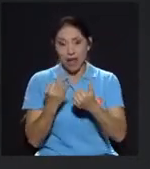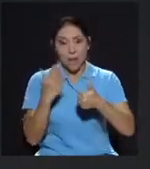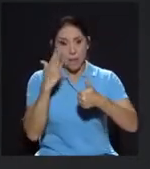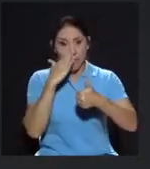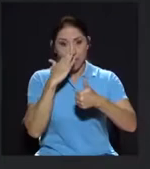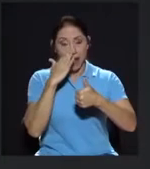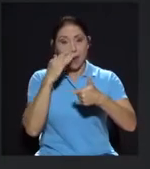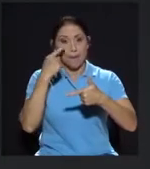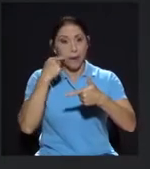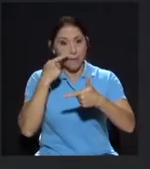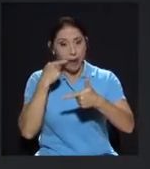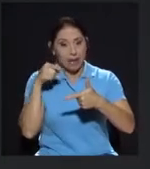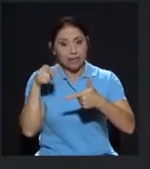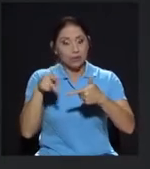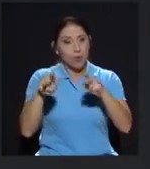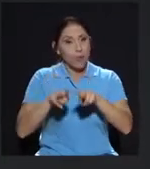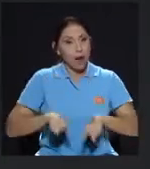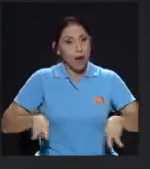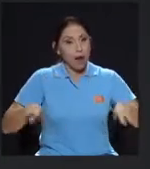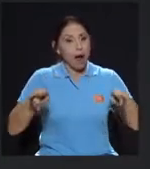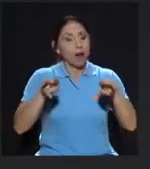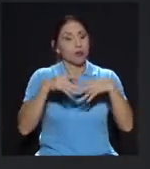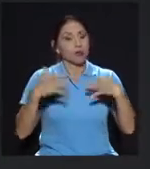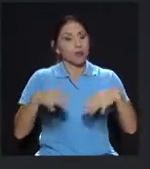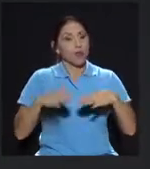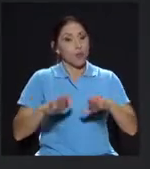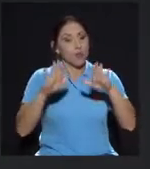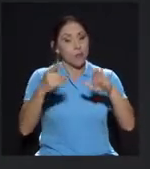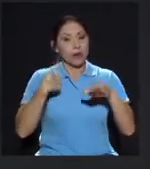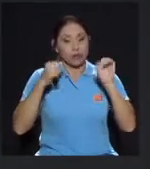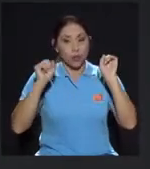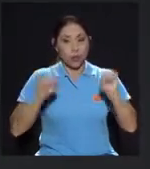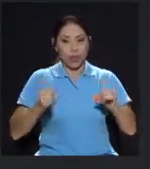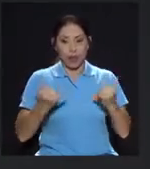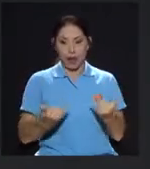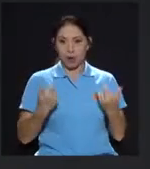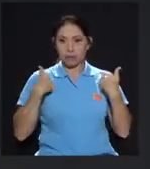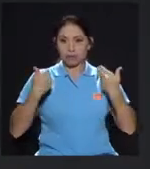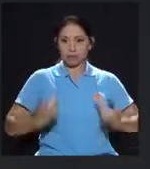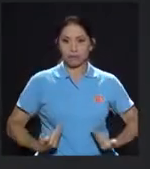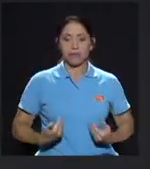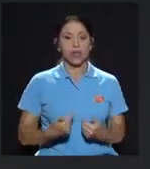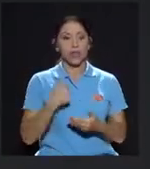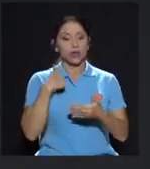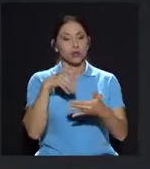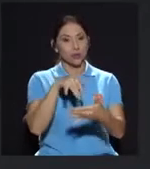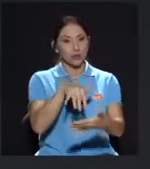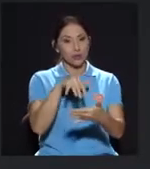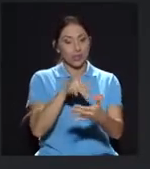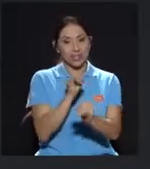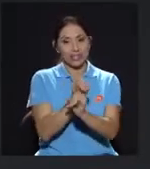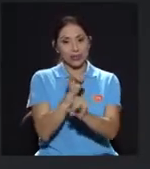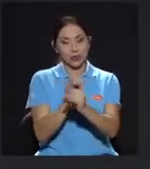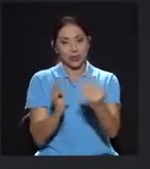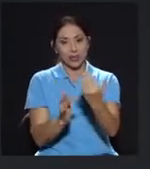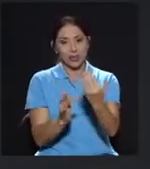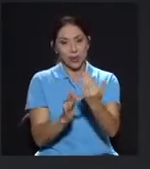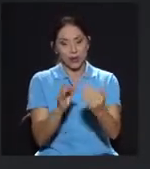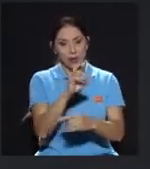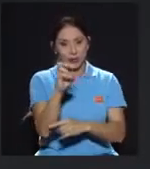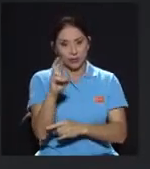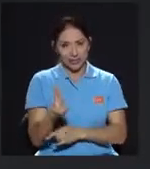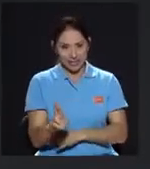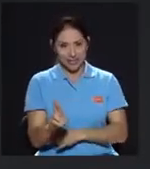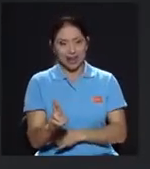grandes valores para que yo pudiera llegar al día de hoy donde estoy fiel tecnológico al final el instituto tecnológico de costa